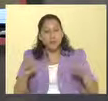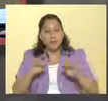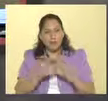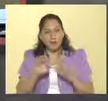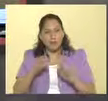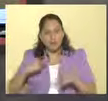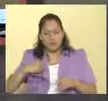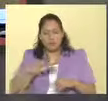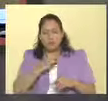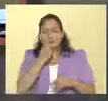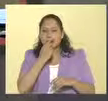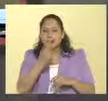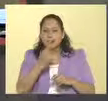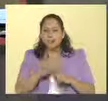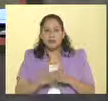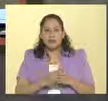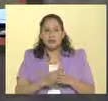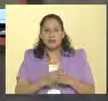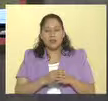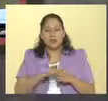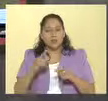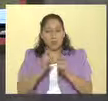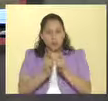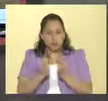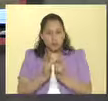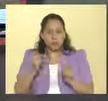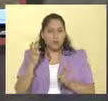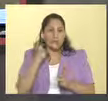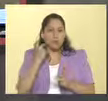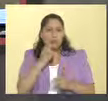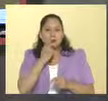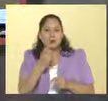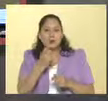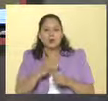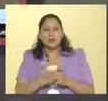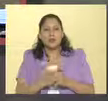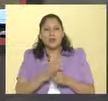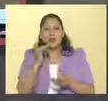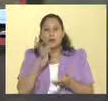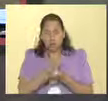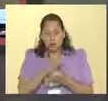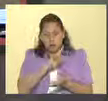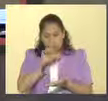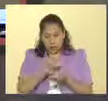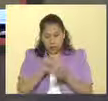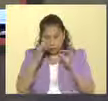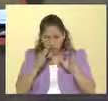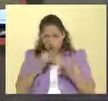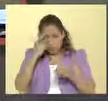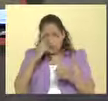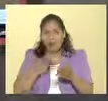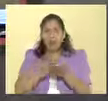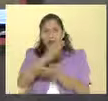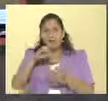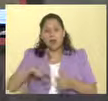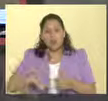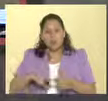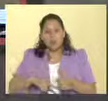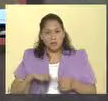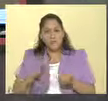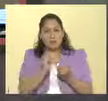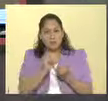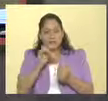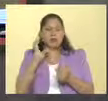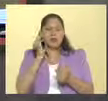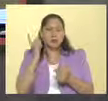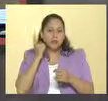decíamos, todas las fuerzas políticas dicen que la única vía legítima para llegar al gobierno y a los